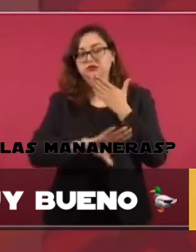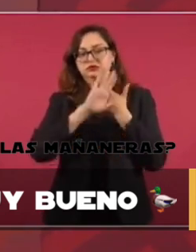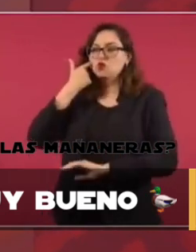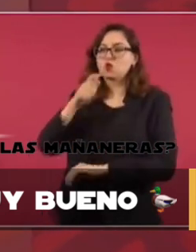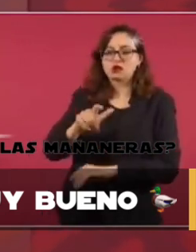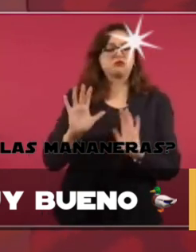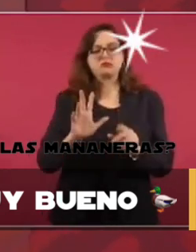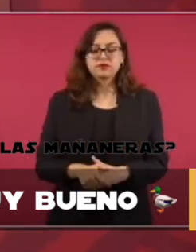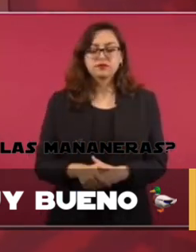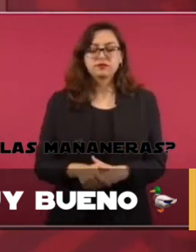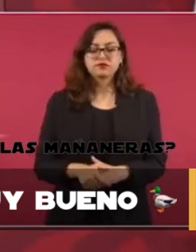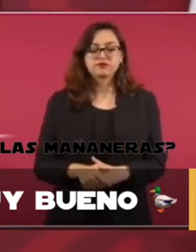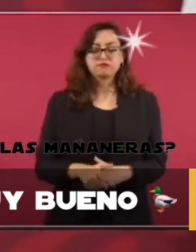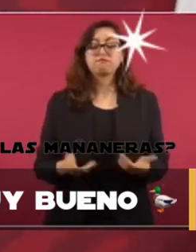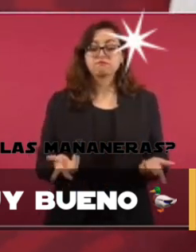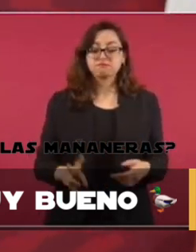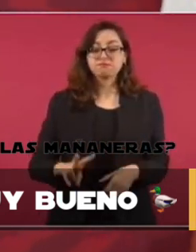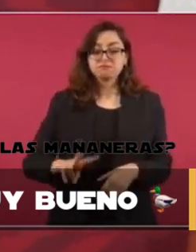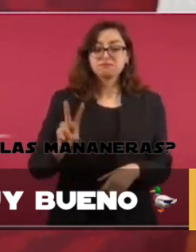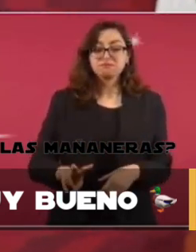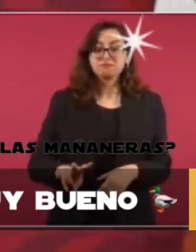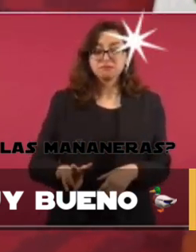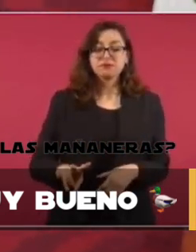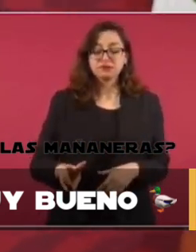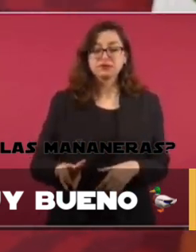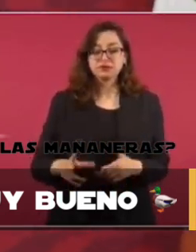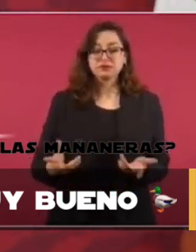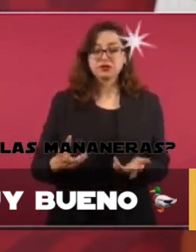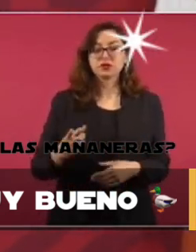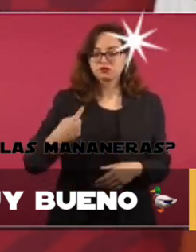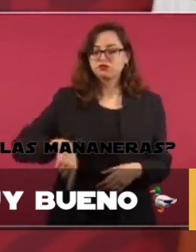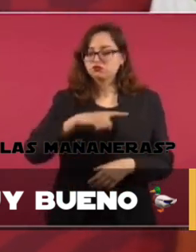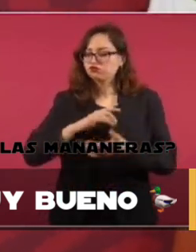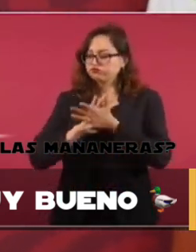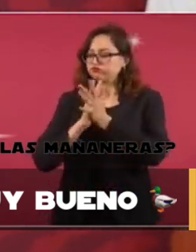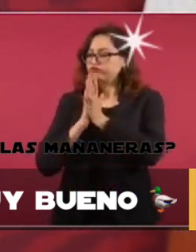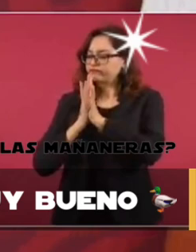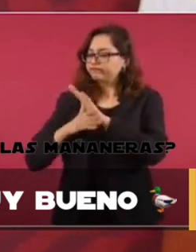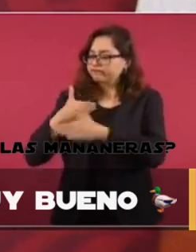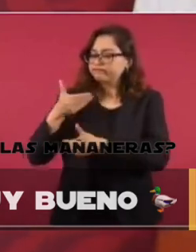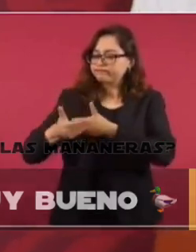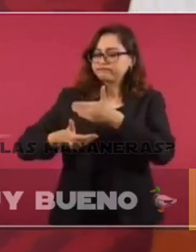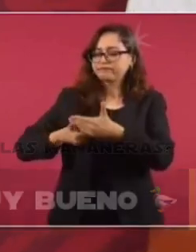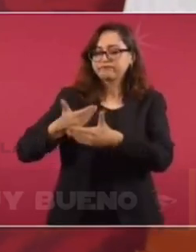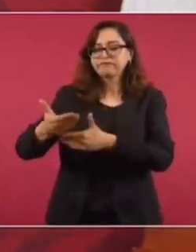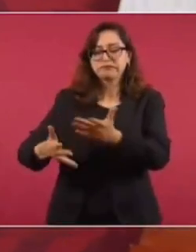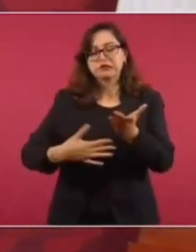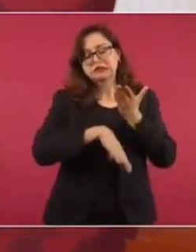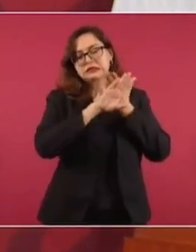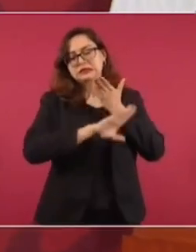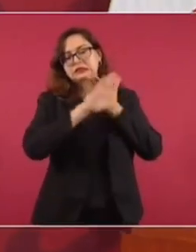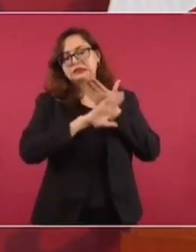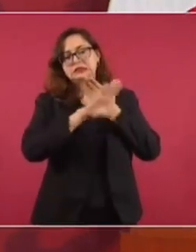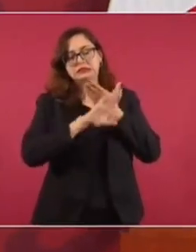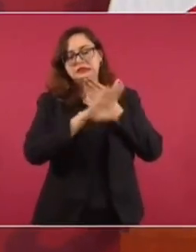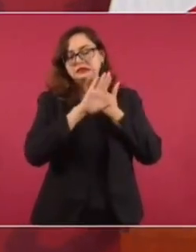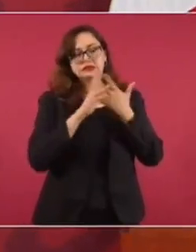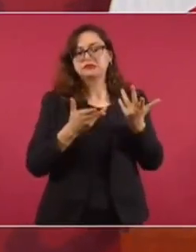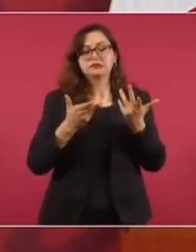haya resistencias al cambio. Y en efecto, nosotros estamos llevando a cabo una transformación y estamos enfrentando una